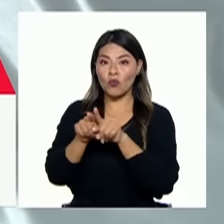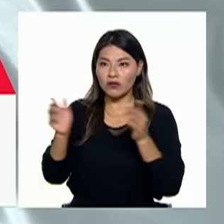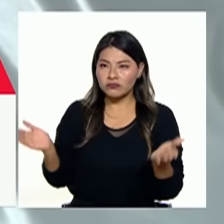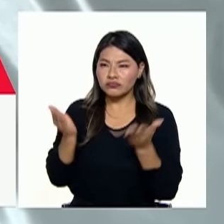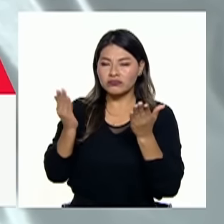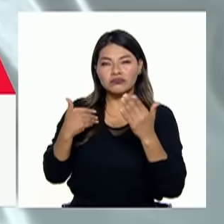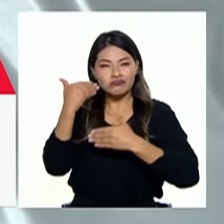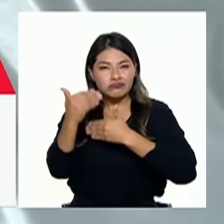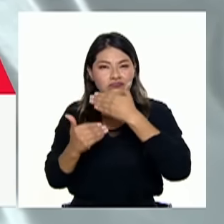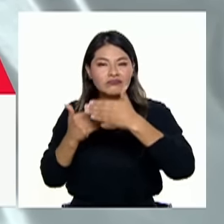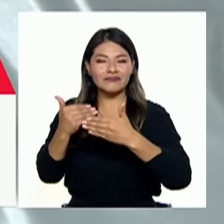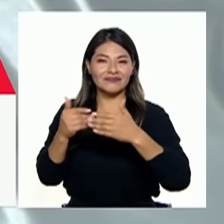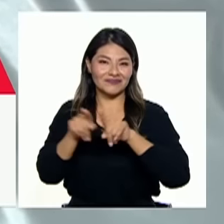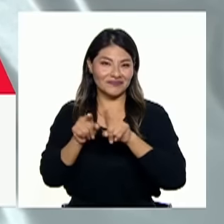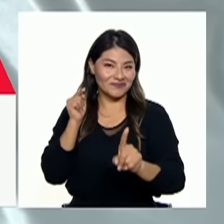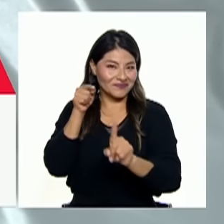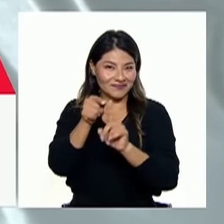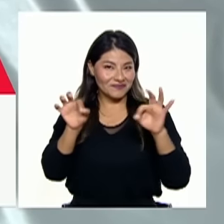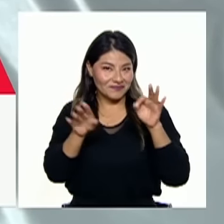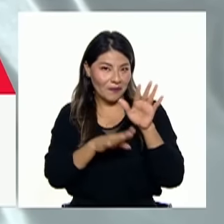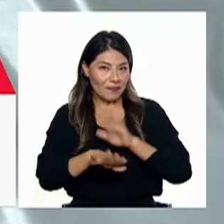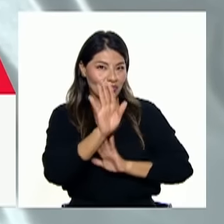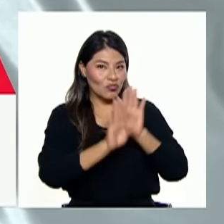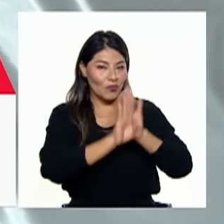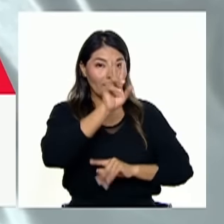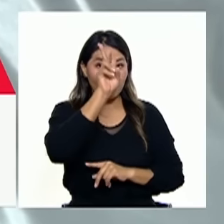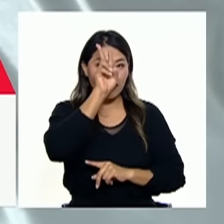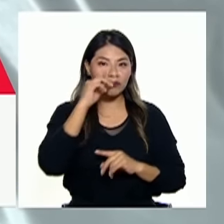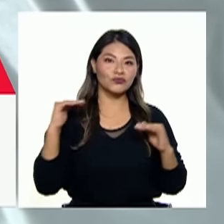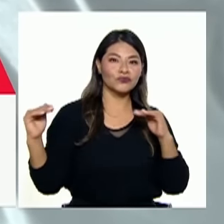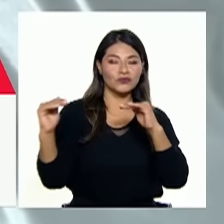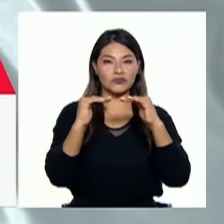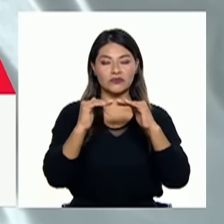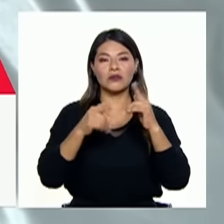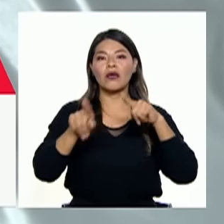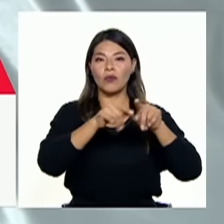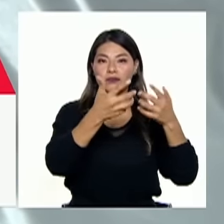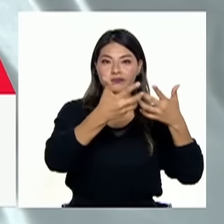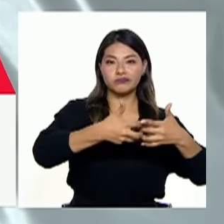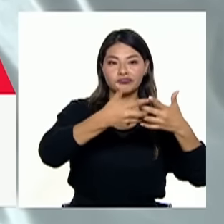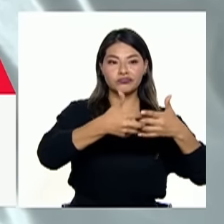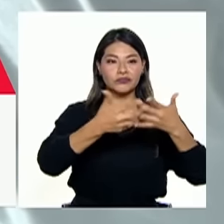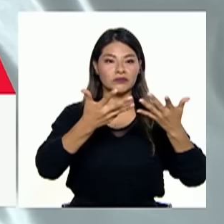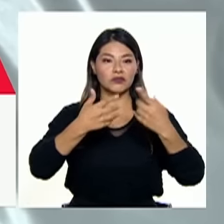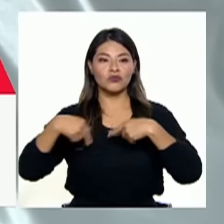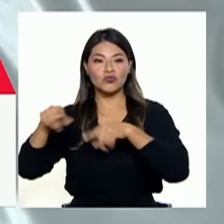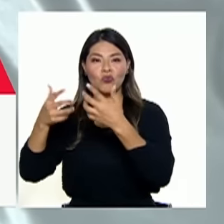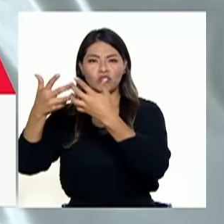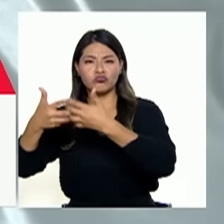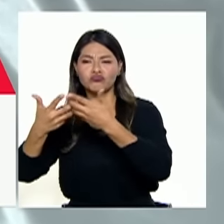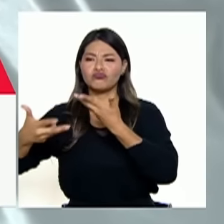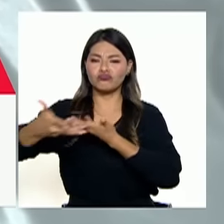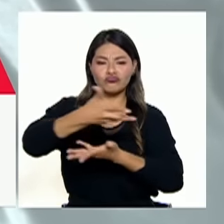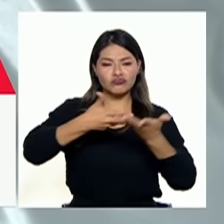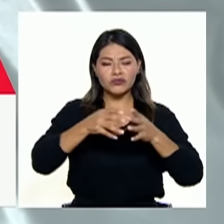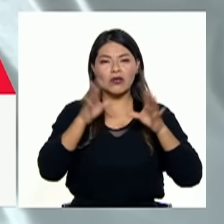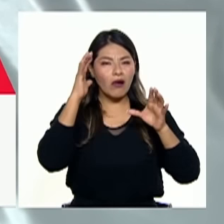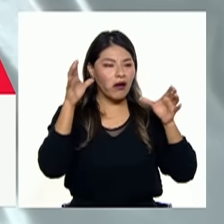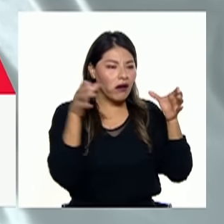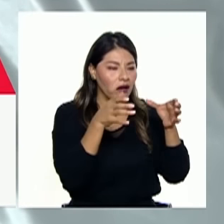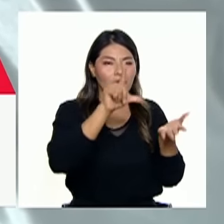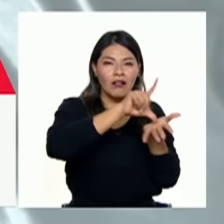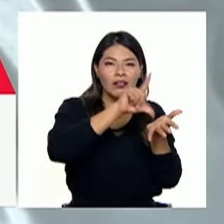construyéndose de esta manera un país más homogéneo, donde la industria deje de concentrarse en un 60% en